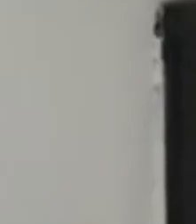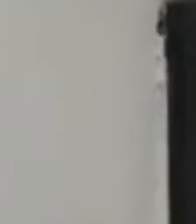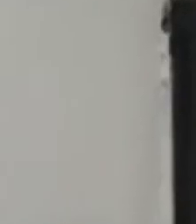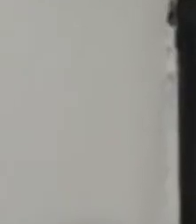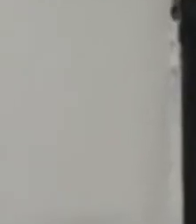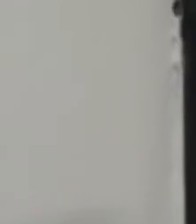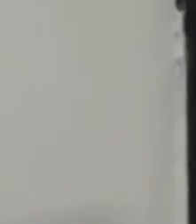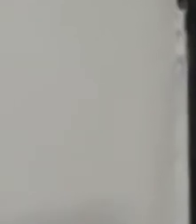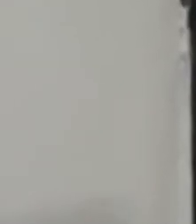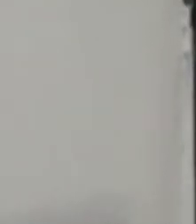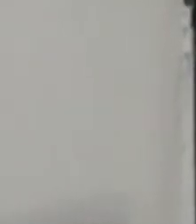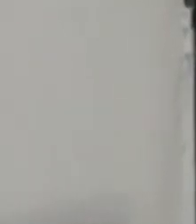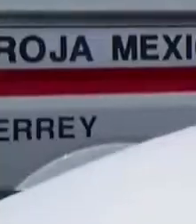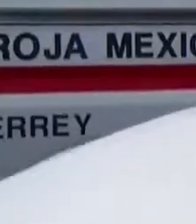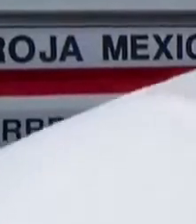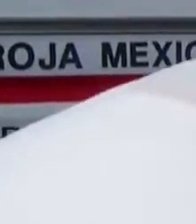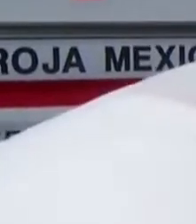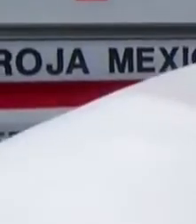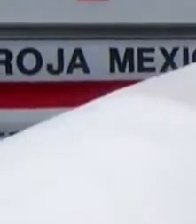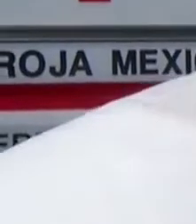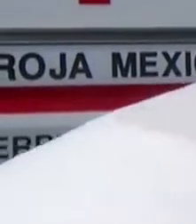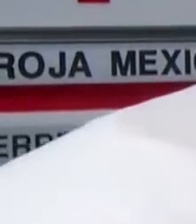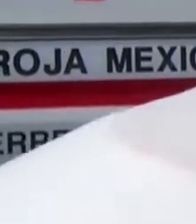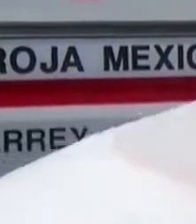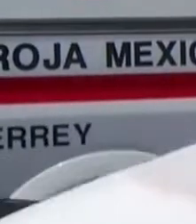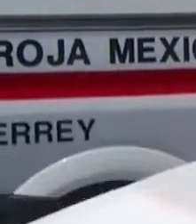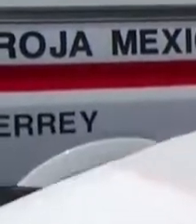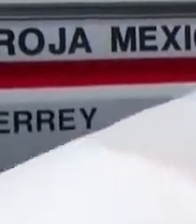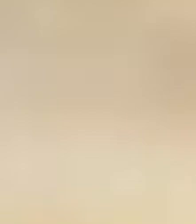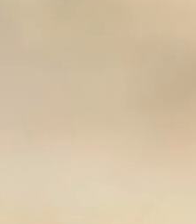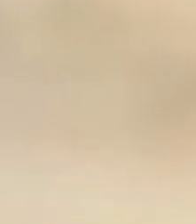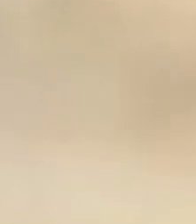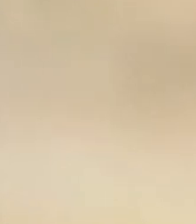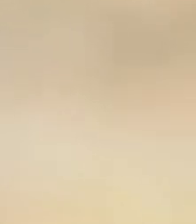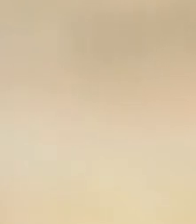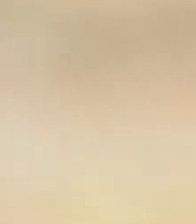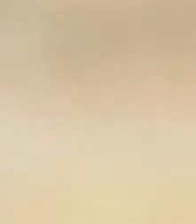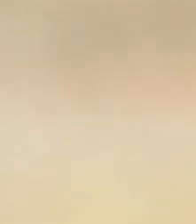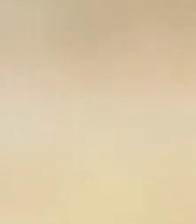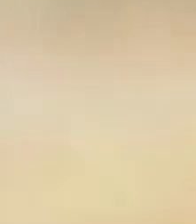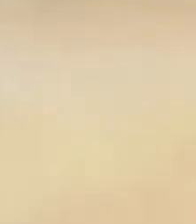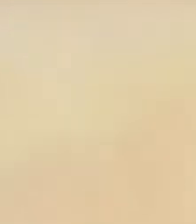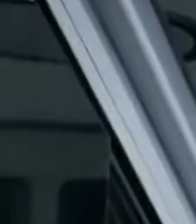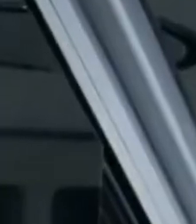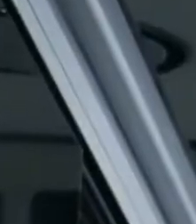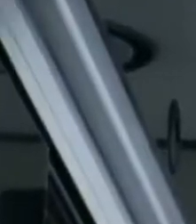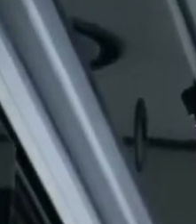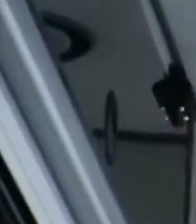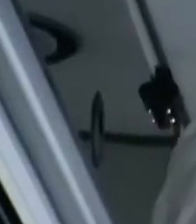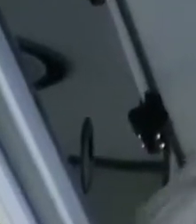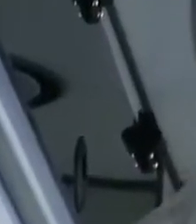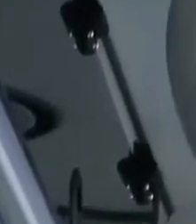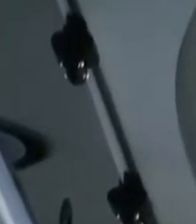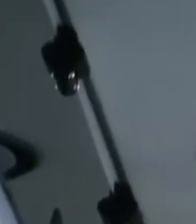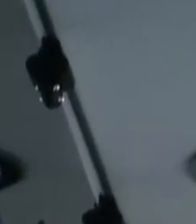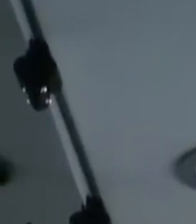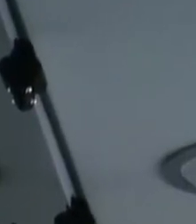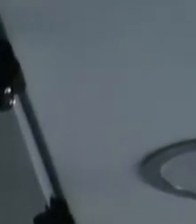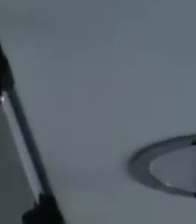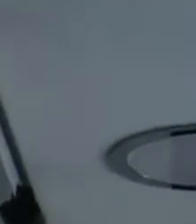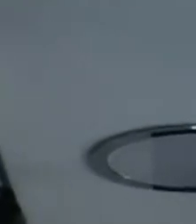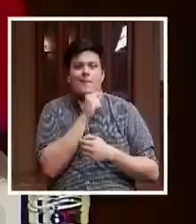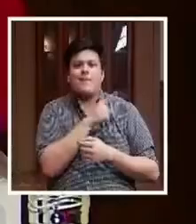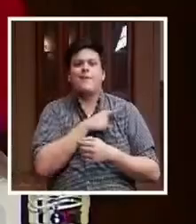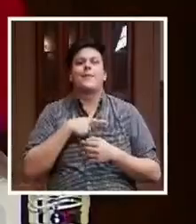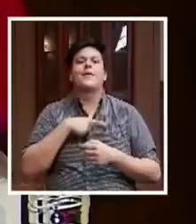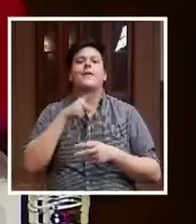además hay personal médico que no ha recibido la segunda dosis de la vacuna pero eso se ha presentado por varios factores así lo